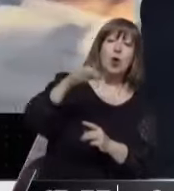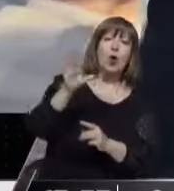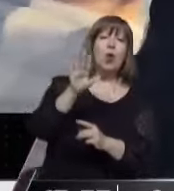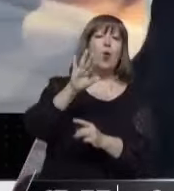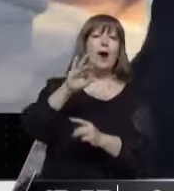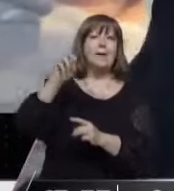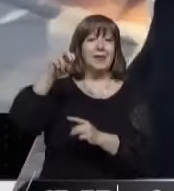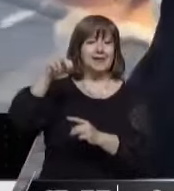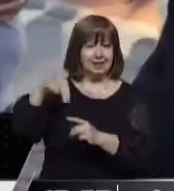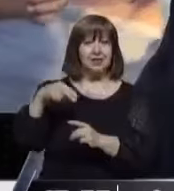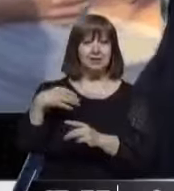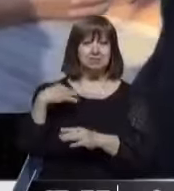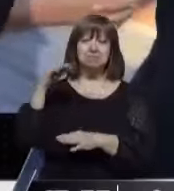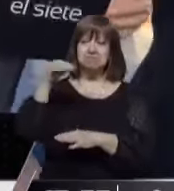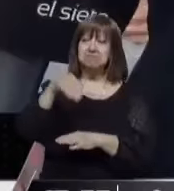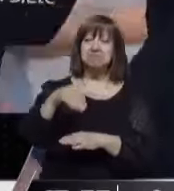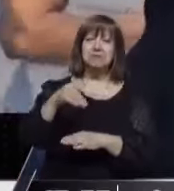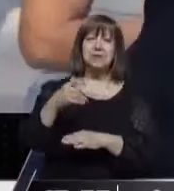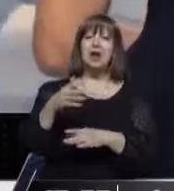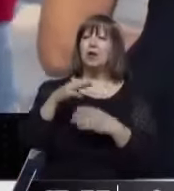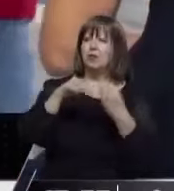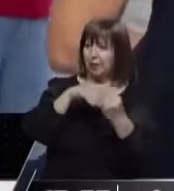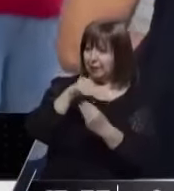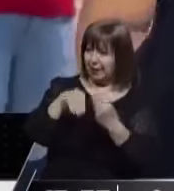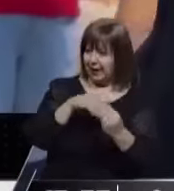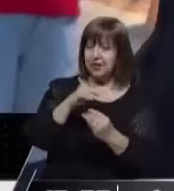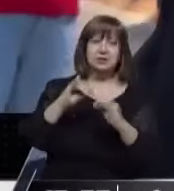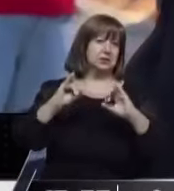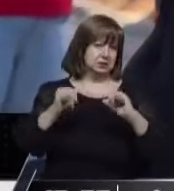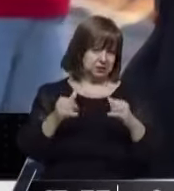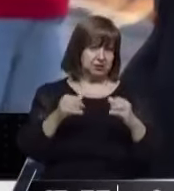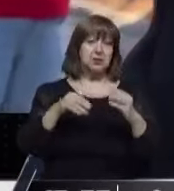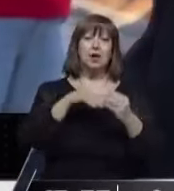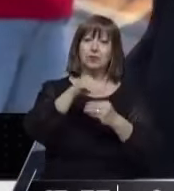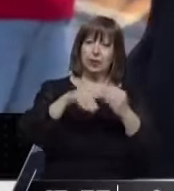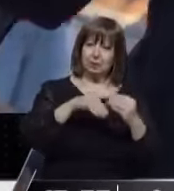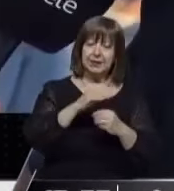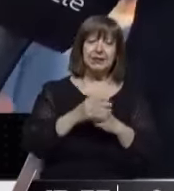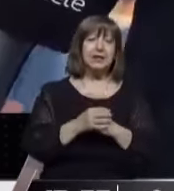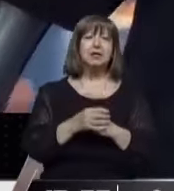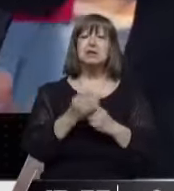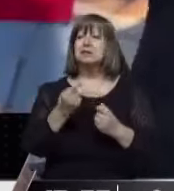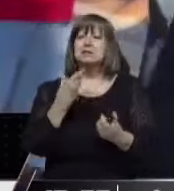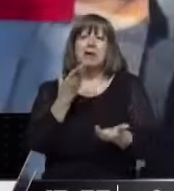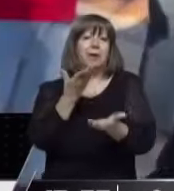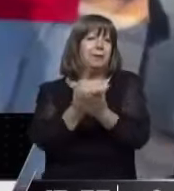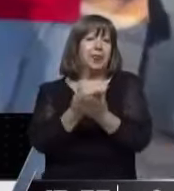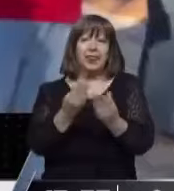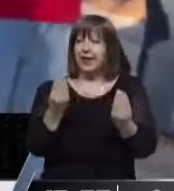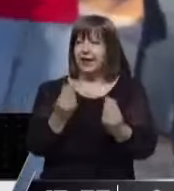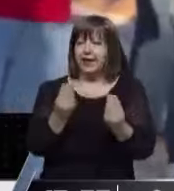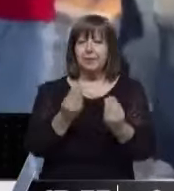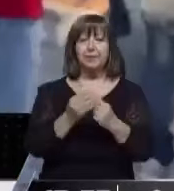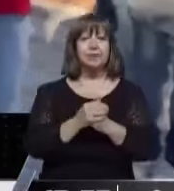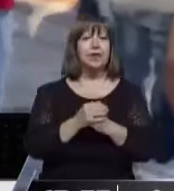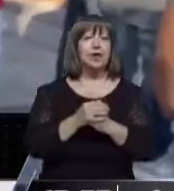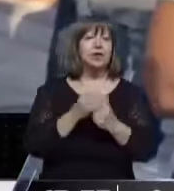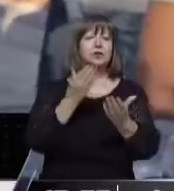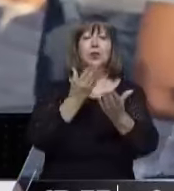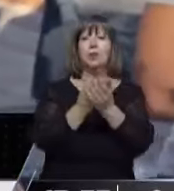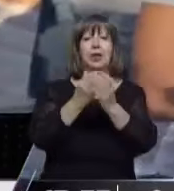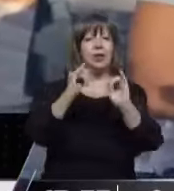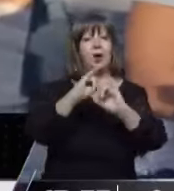sí. Directamente. De Guaymallén. ¿En familia? Sí, en familia. ¿Qué se pide en el día de hoy? Y